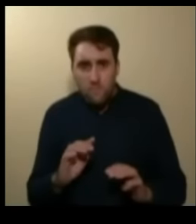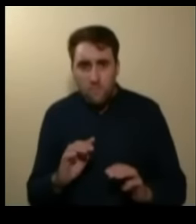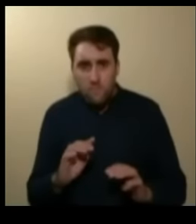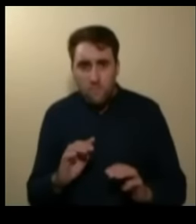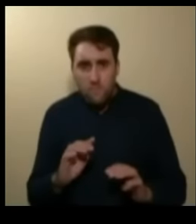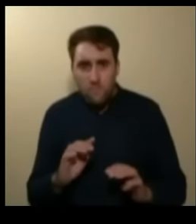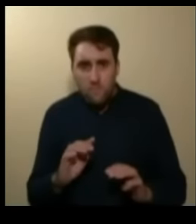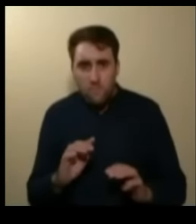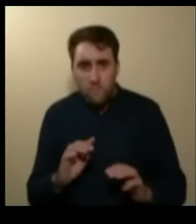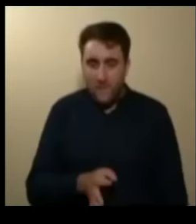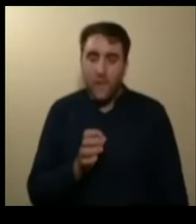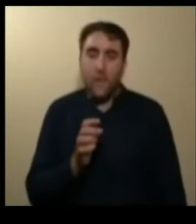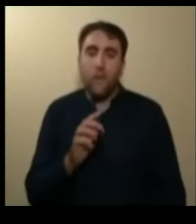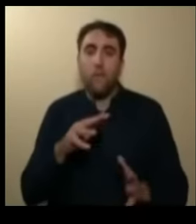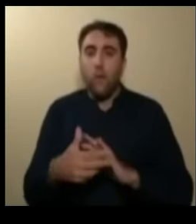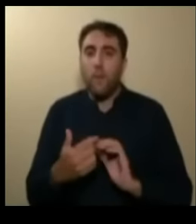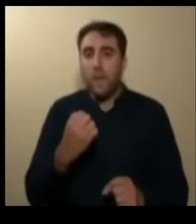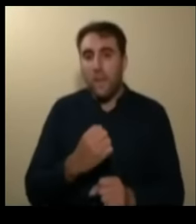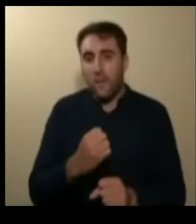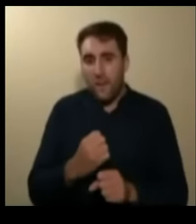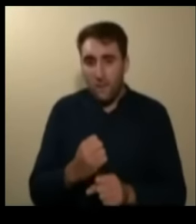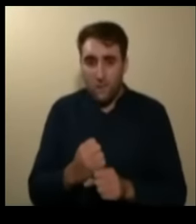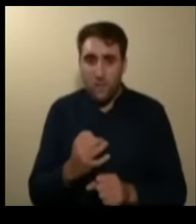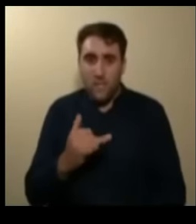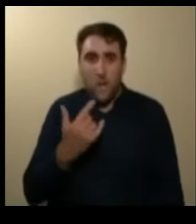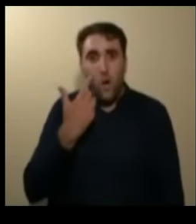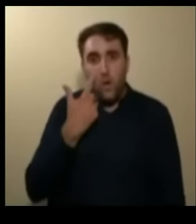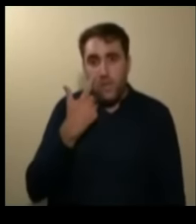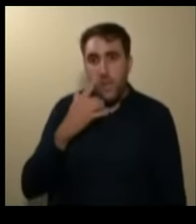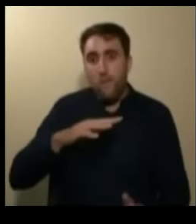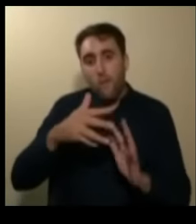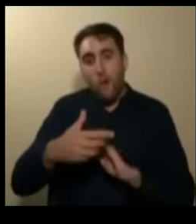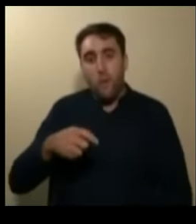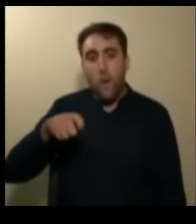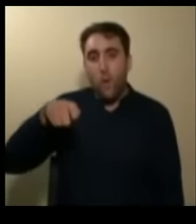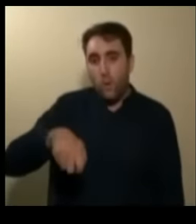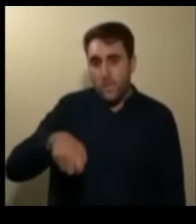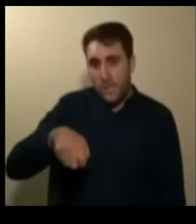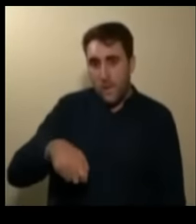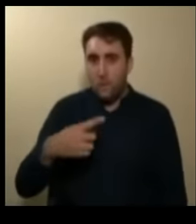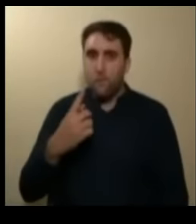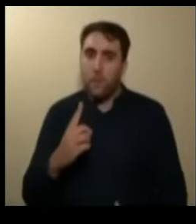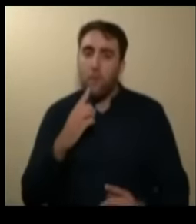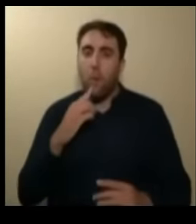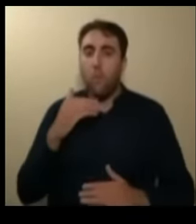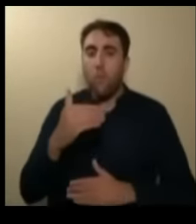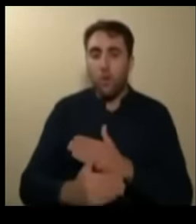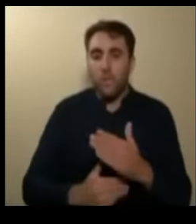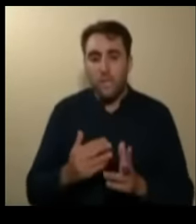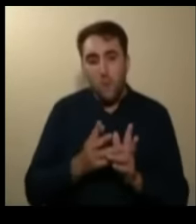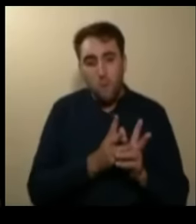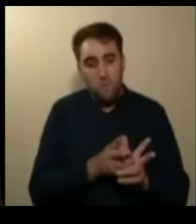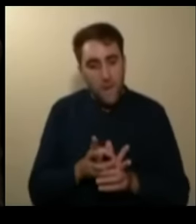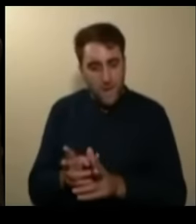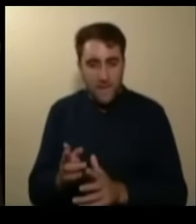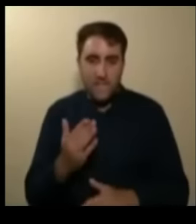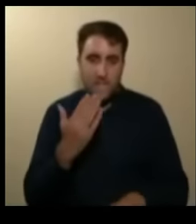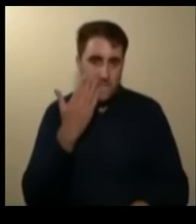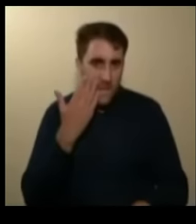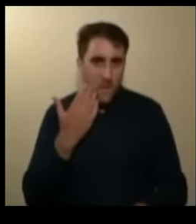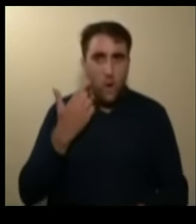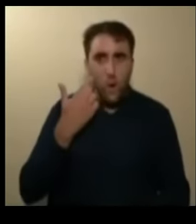trabajamos en el sistema judicial, conocemos los mecanismos que prevén las garantías del debido proceso, producto